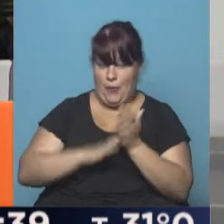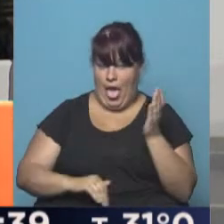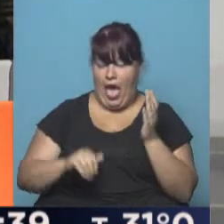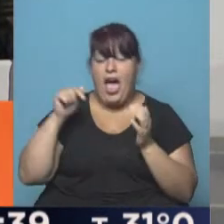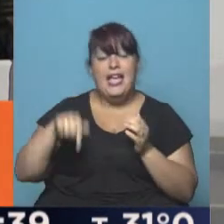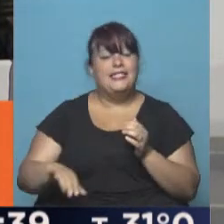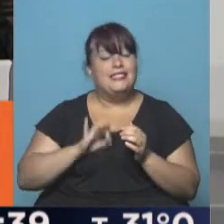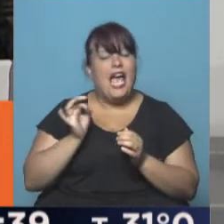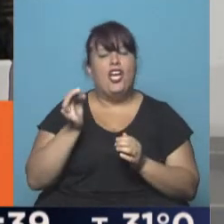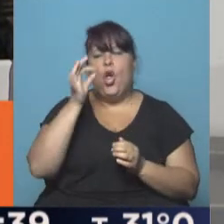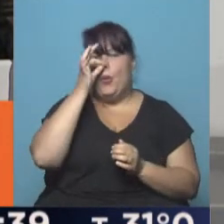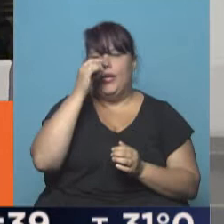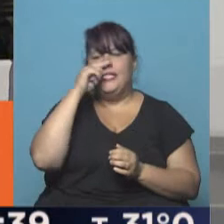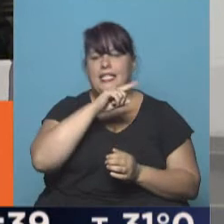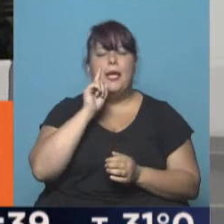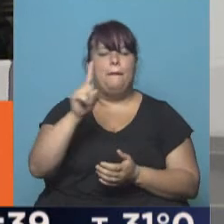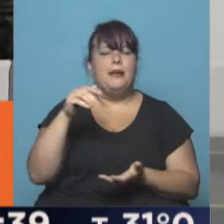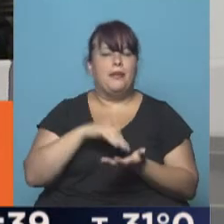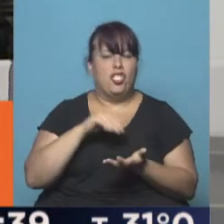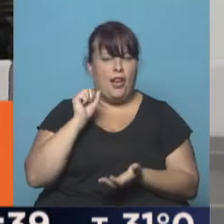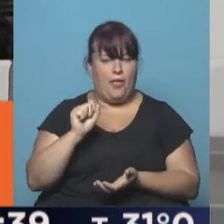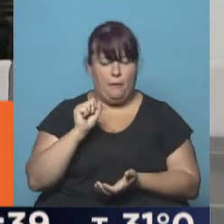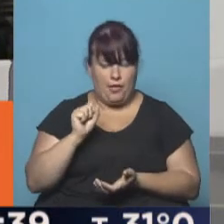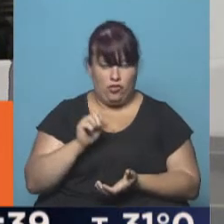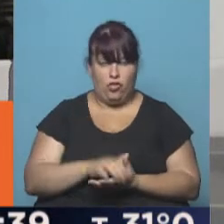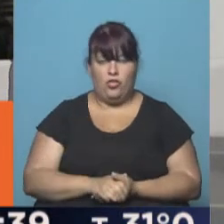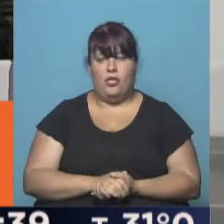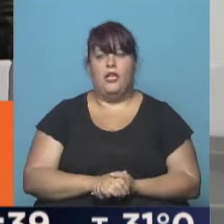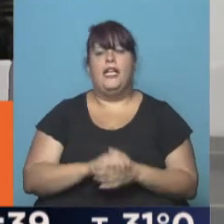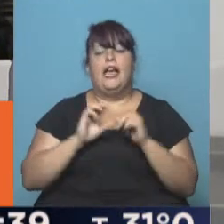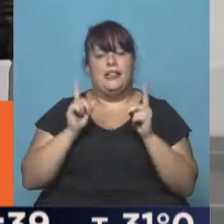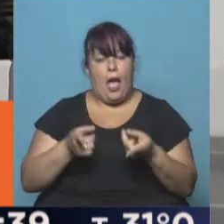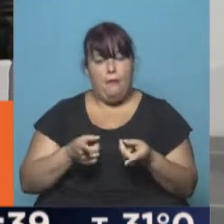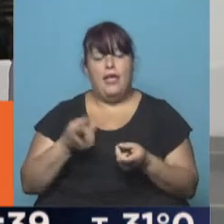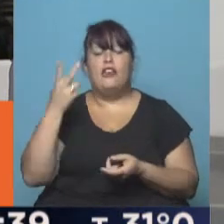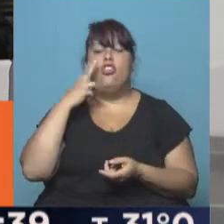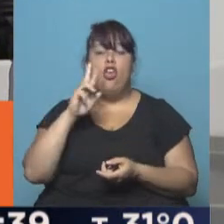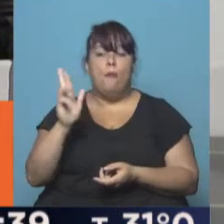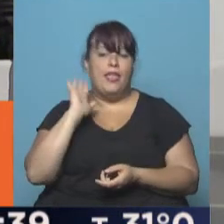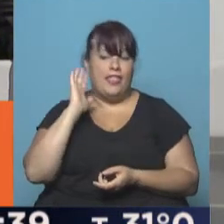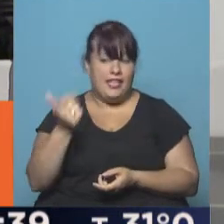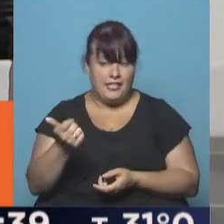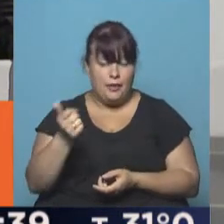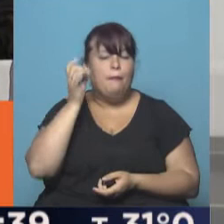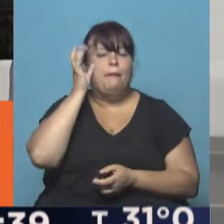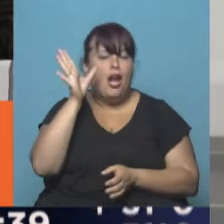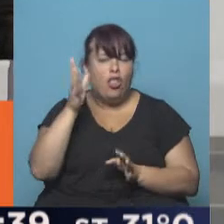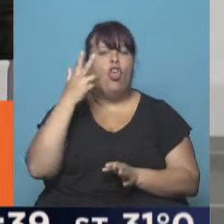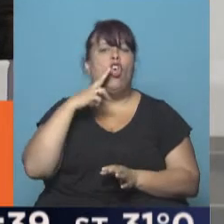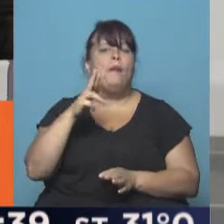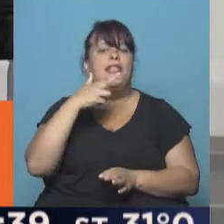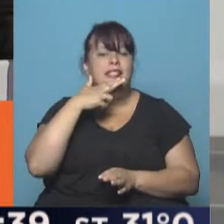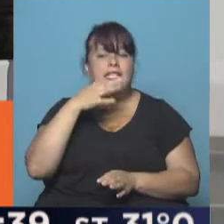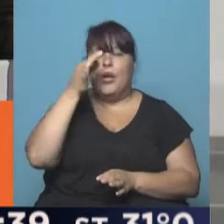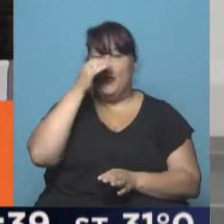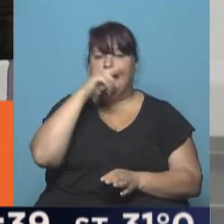este año va a ser de 27.000 millones de pesos, así como en el 2016, para el 2017,